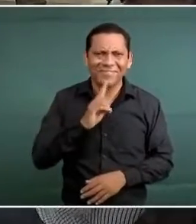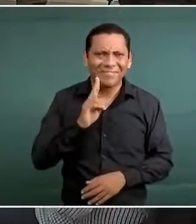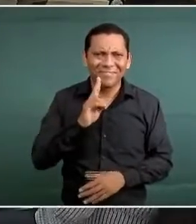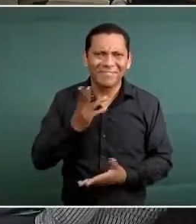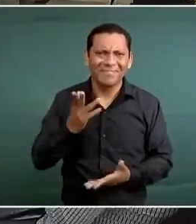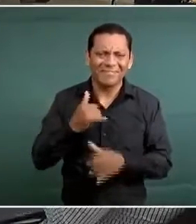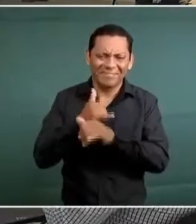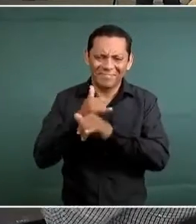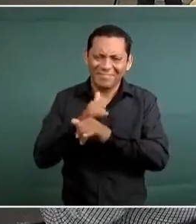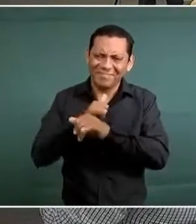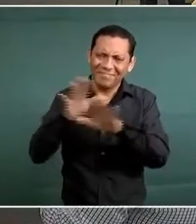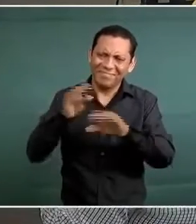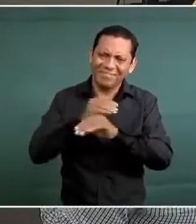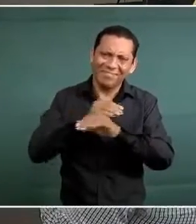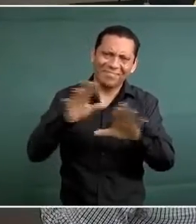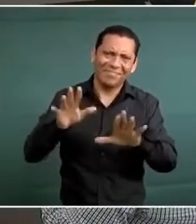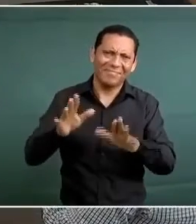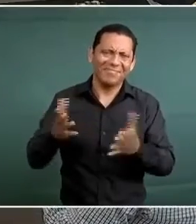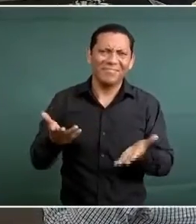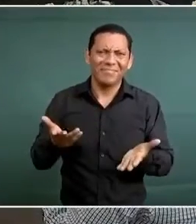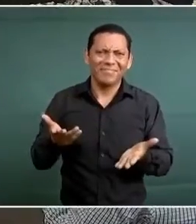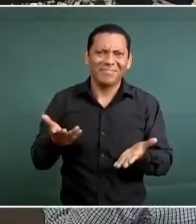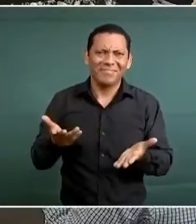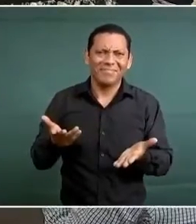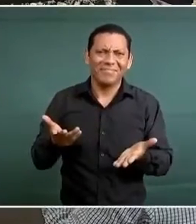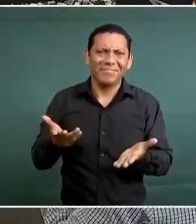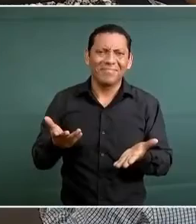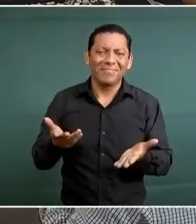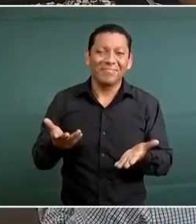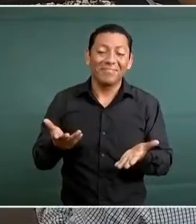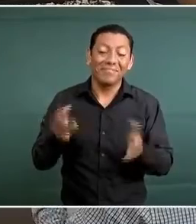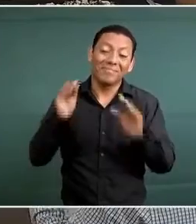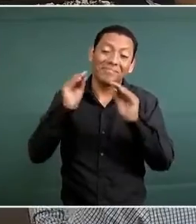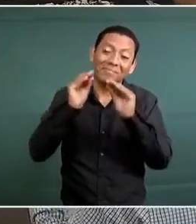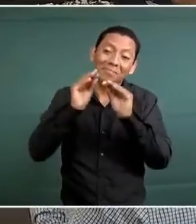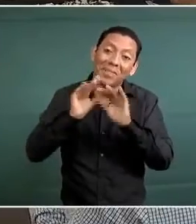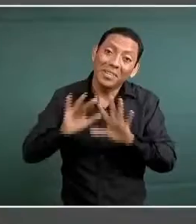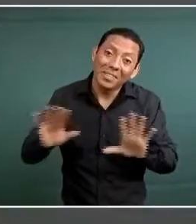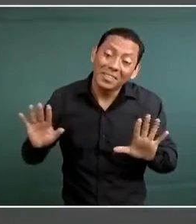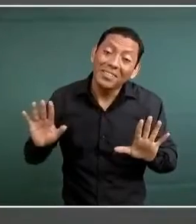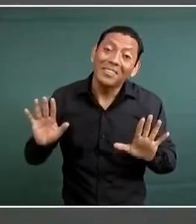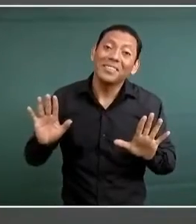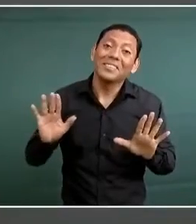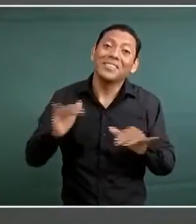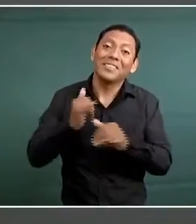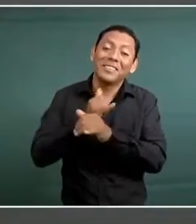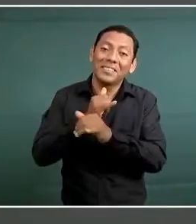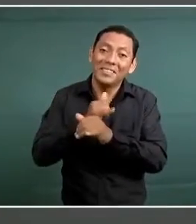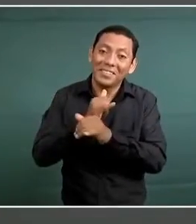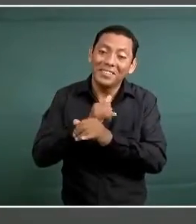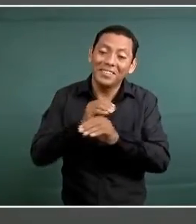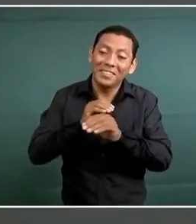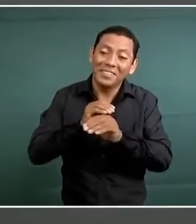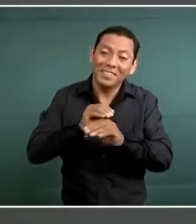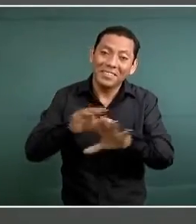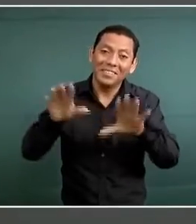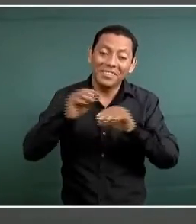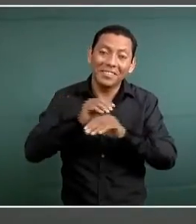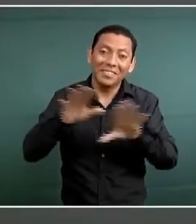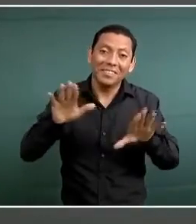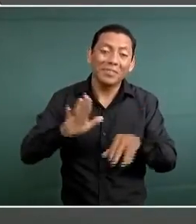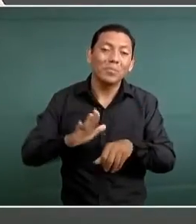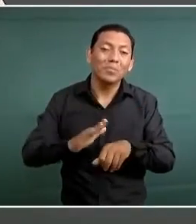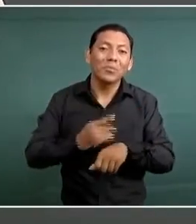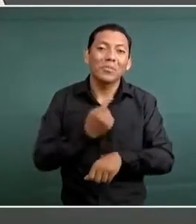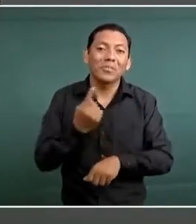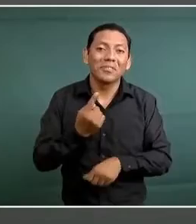redes que son benditas redes sociales porque de